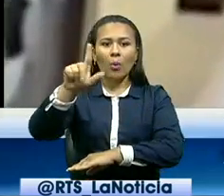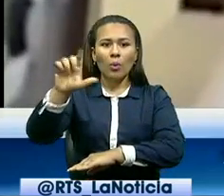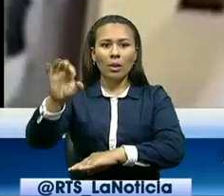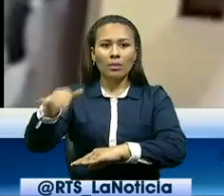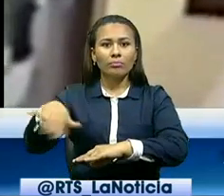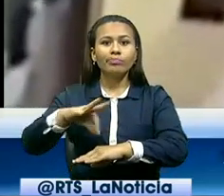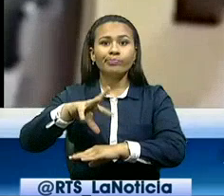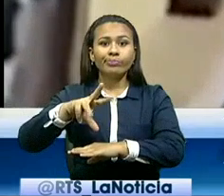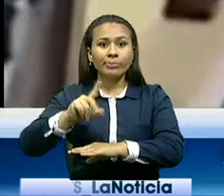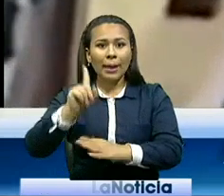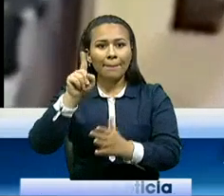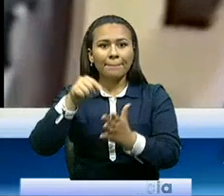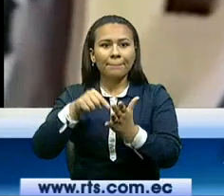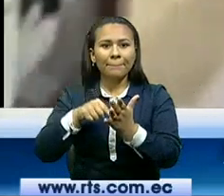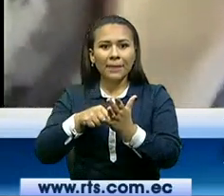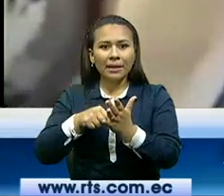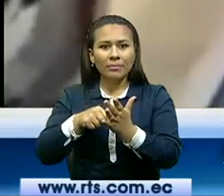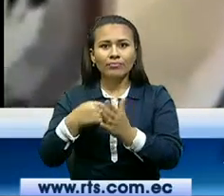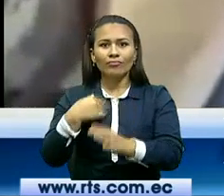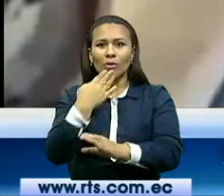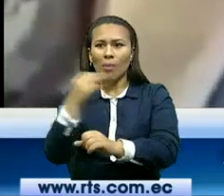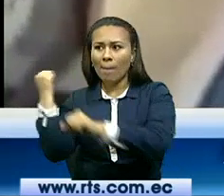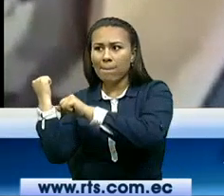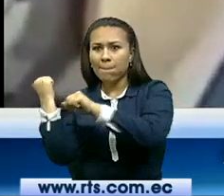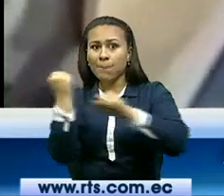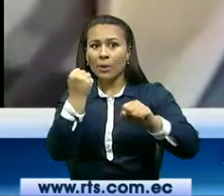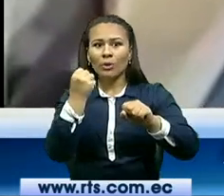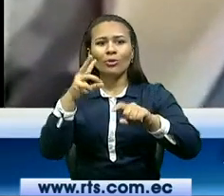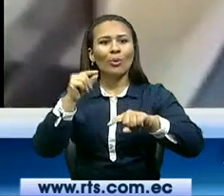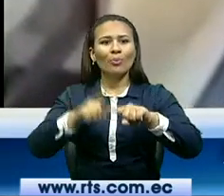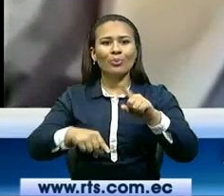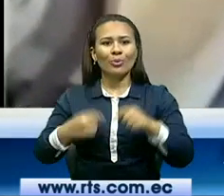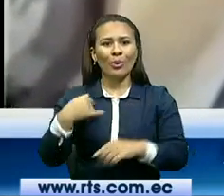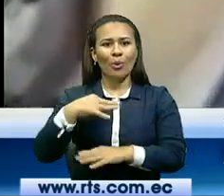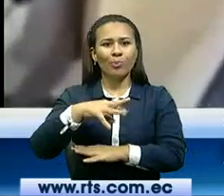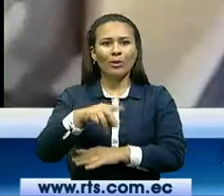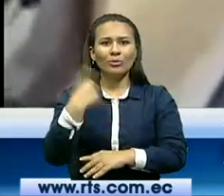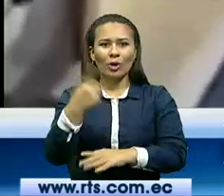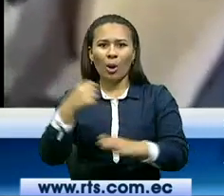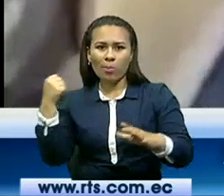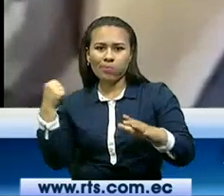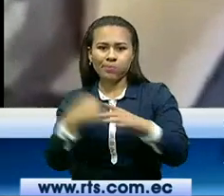que utilizaron en ese lugar no les sirvió para llegar hasta las cajeras.